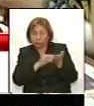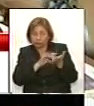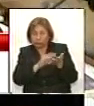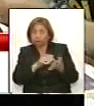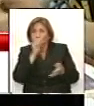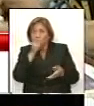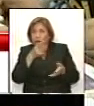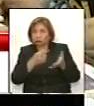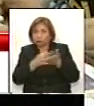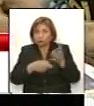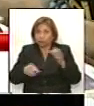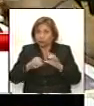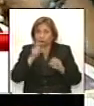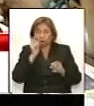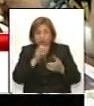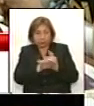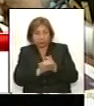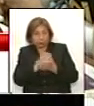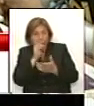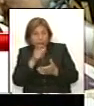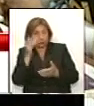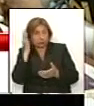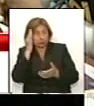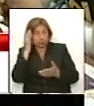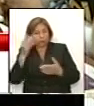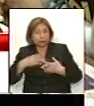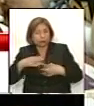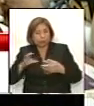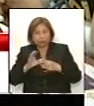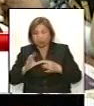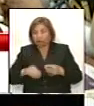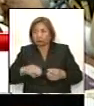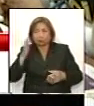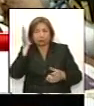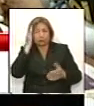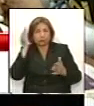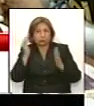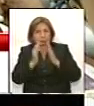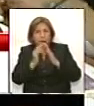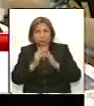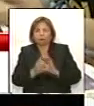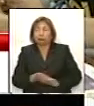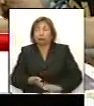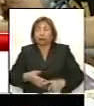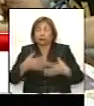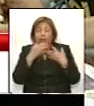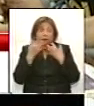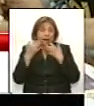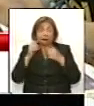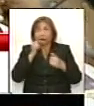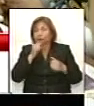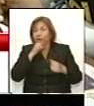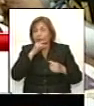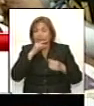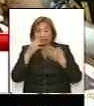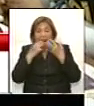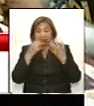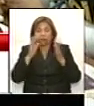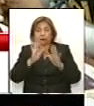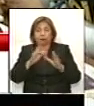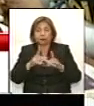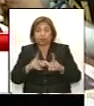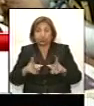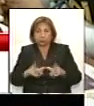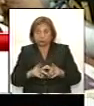qué estás haciendo, amiga, sé que estás con Jean, amiga, sé por dónde estás viviendo. Entonces la chica estaba desesperada. Fue a la comisaría de su